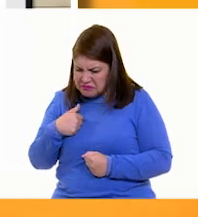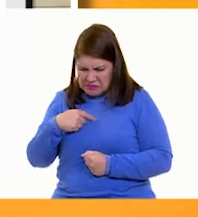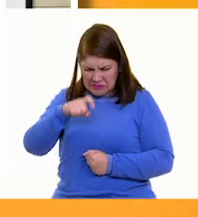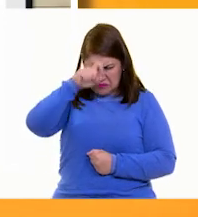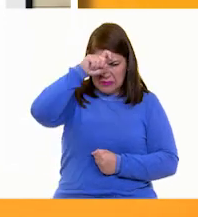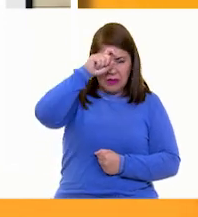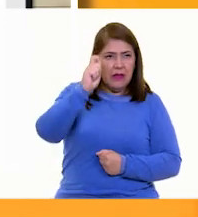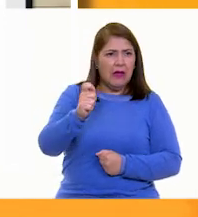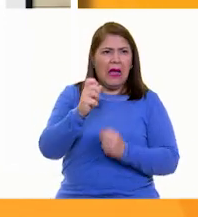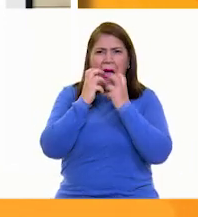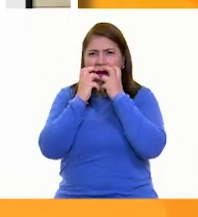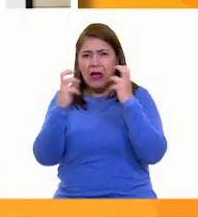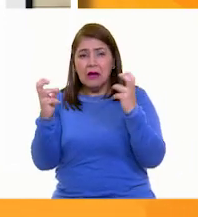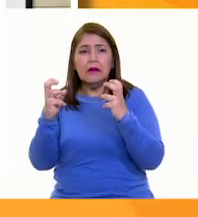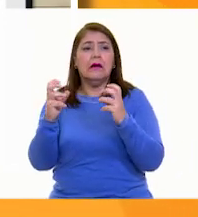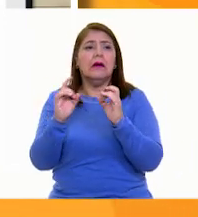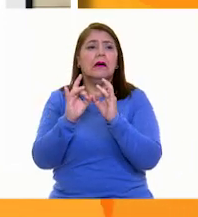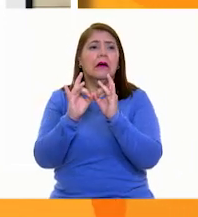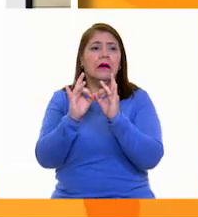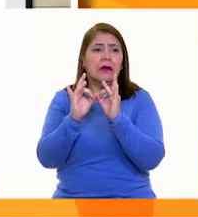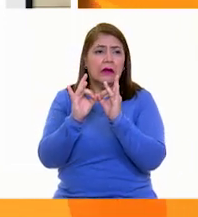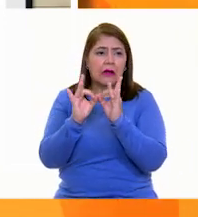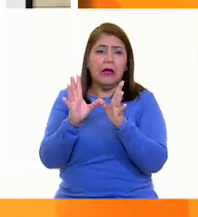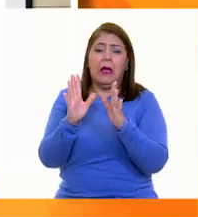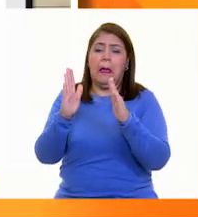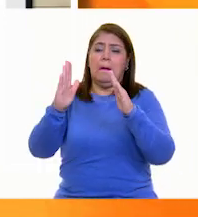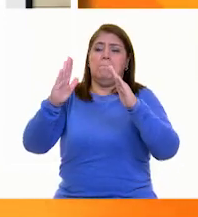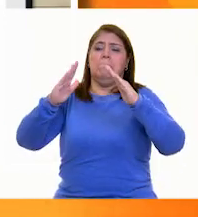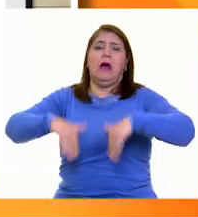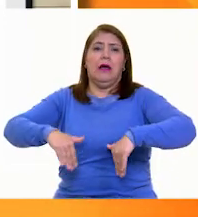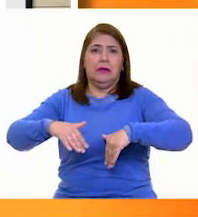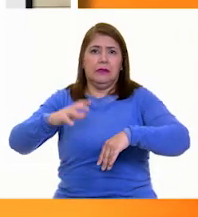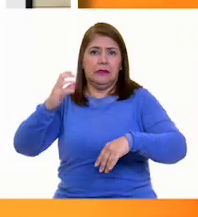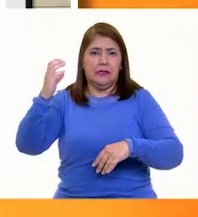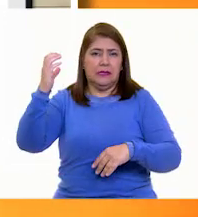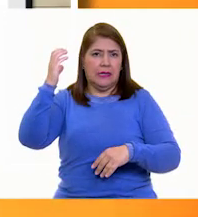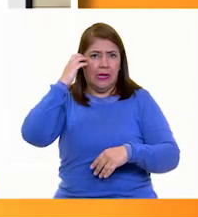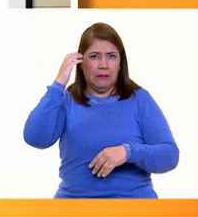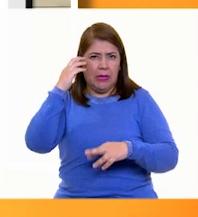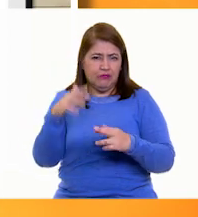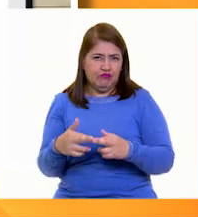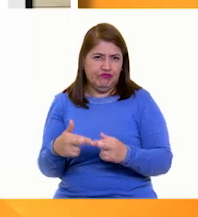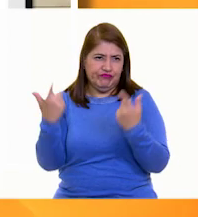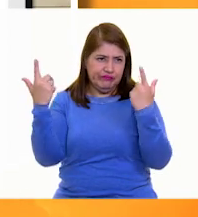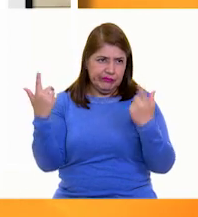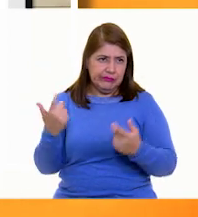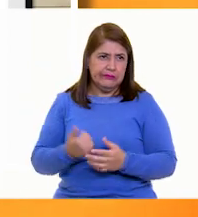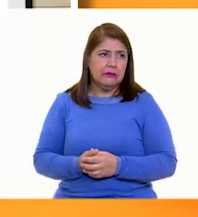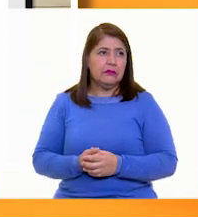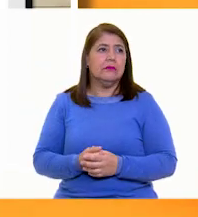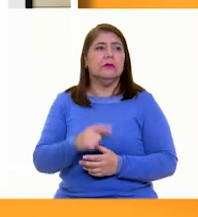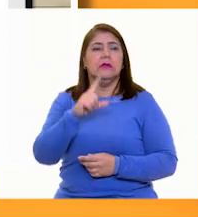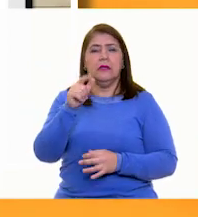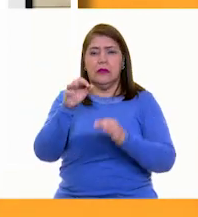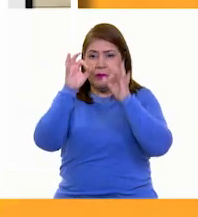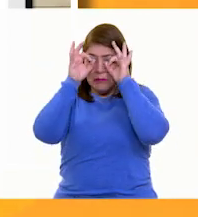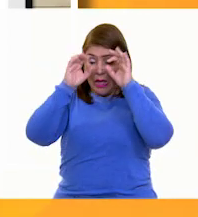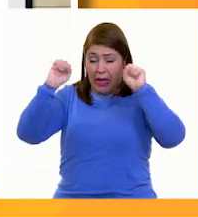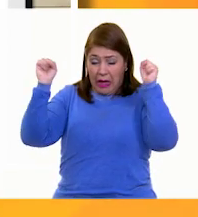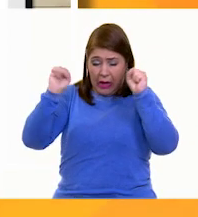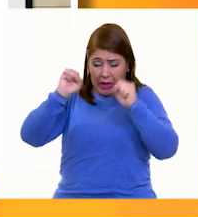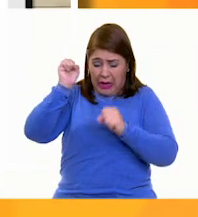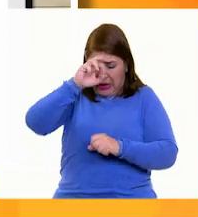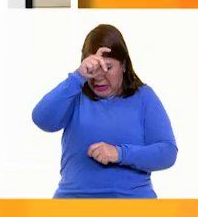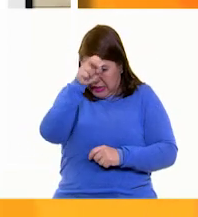ese instante, la cama se derrumbó. ¡Cataplum! Búho bajó corriendo